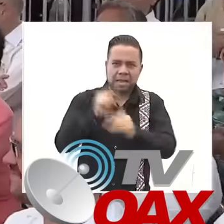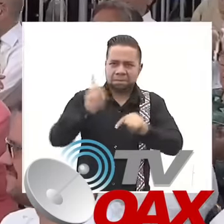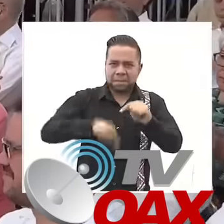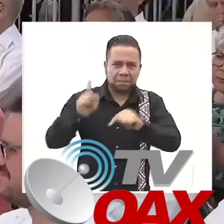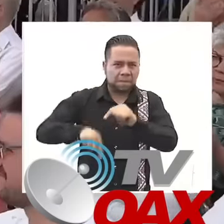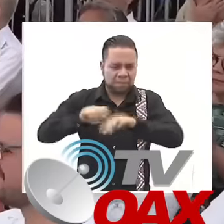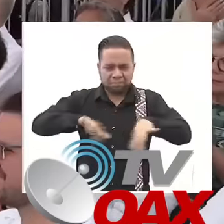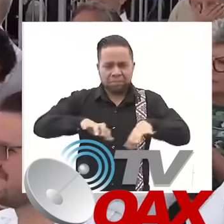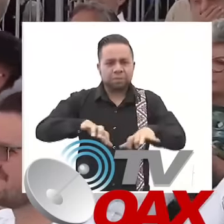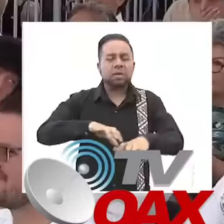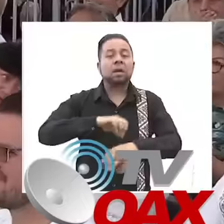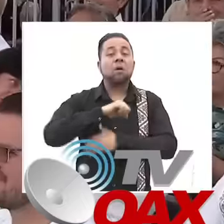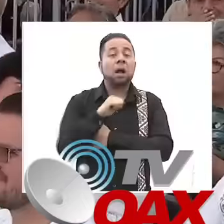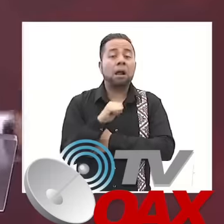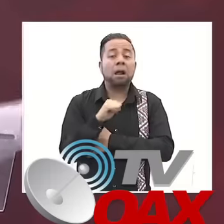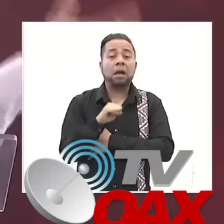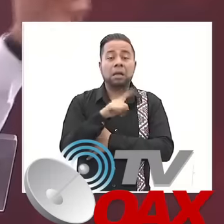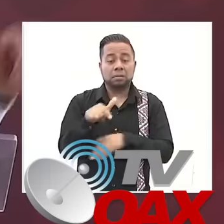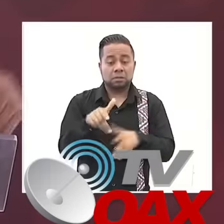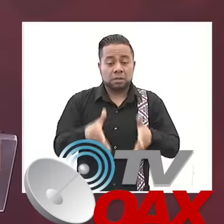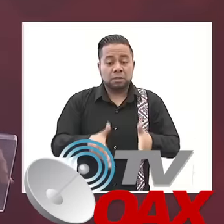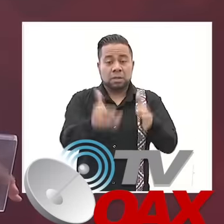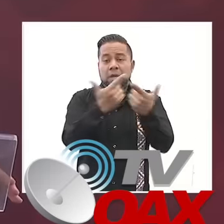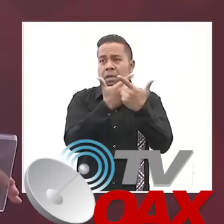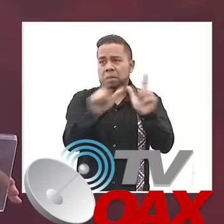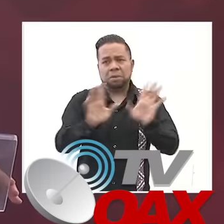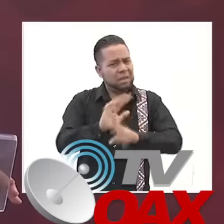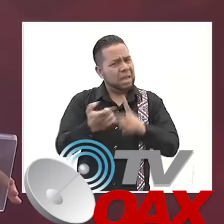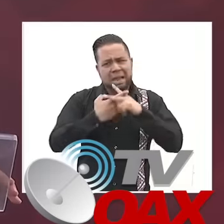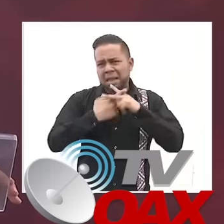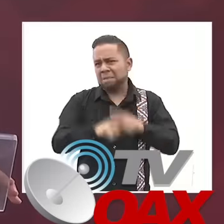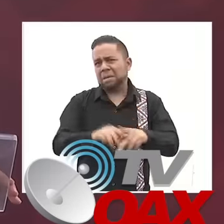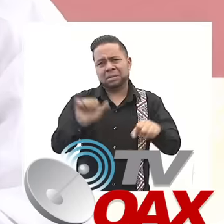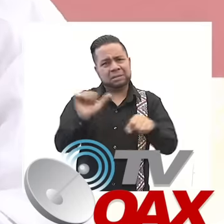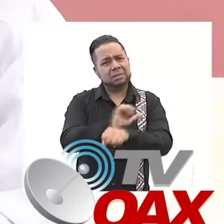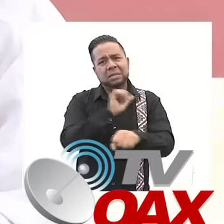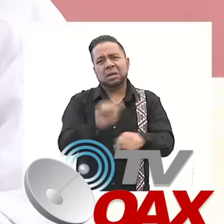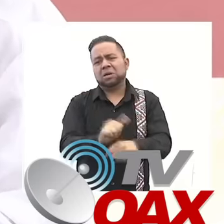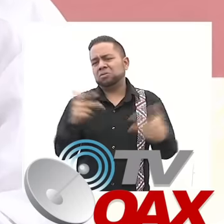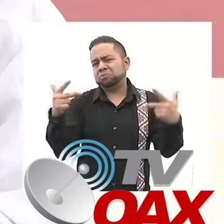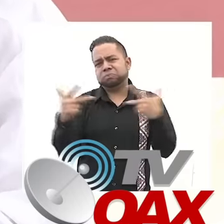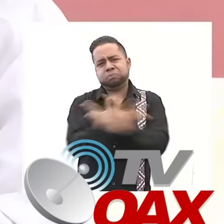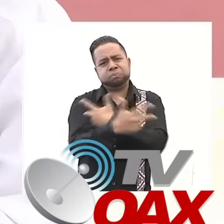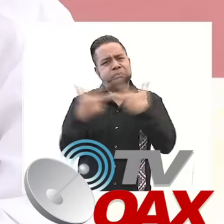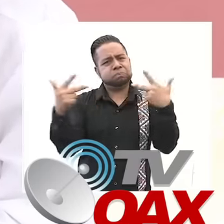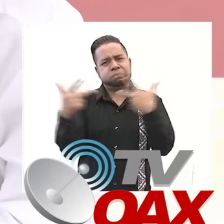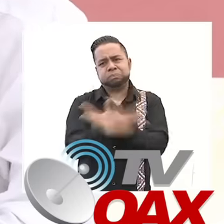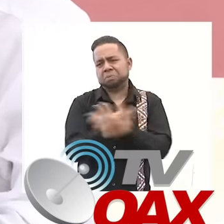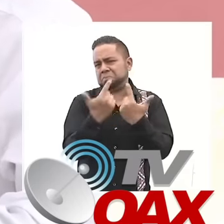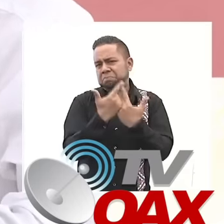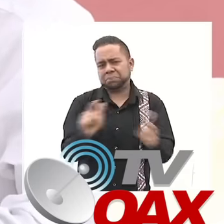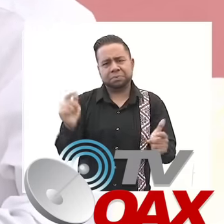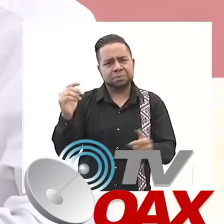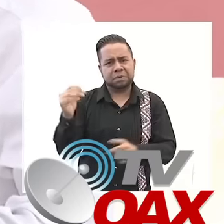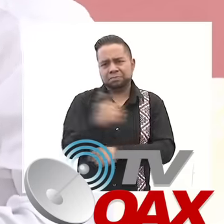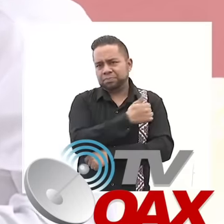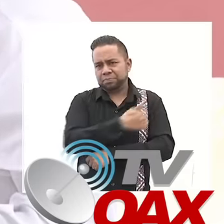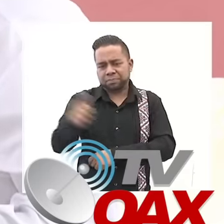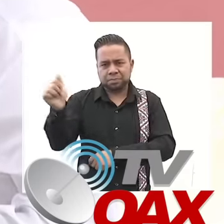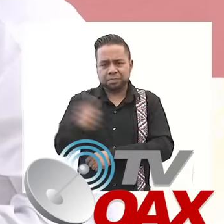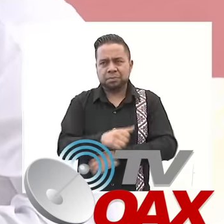y ya que empiecen a circular los vehículos.